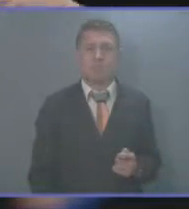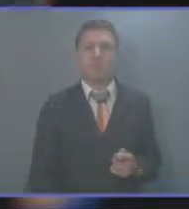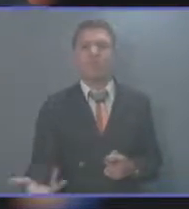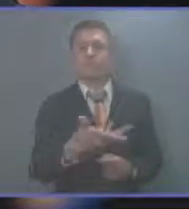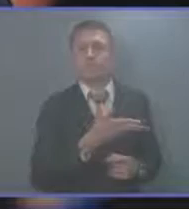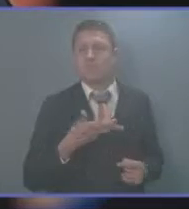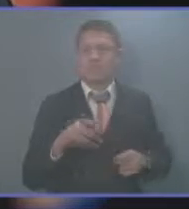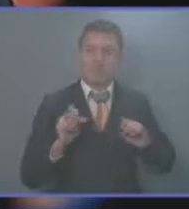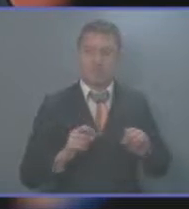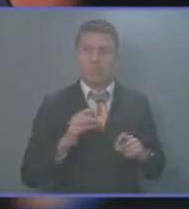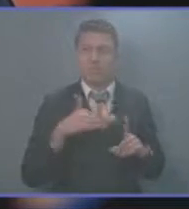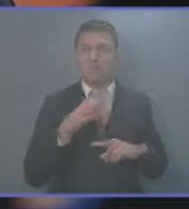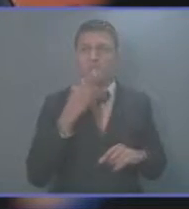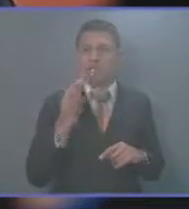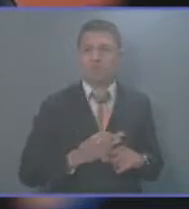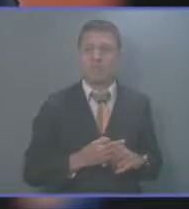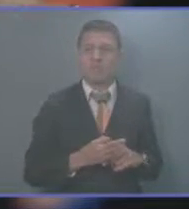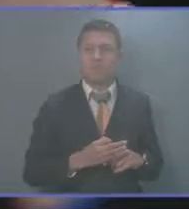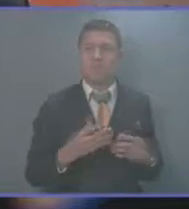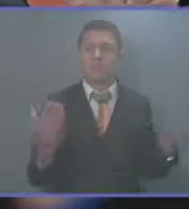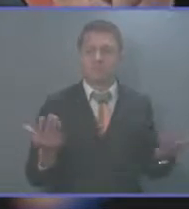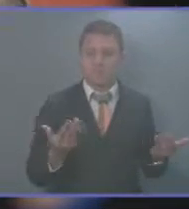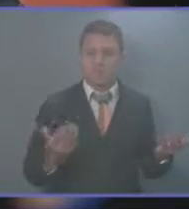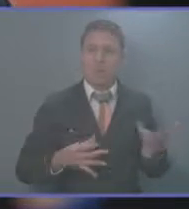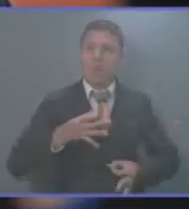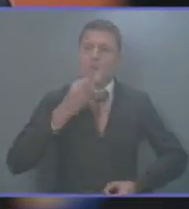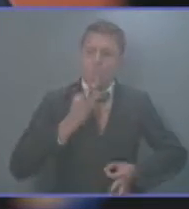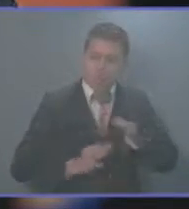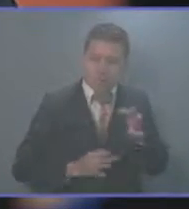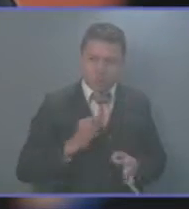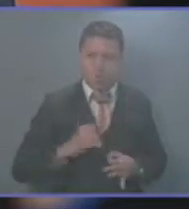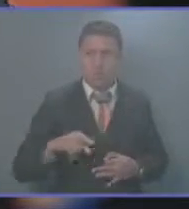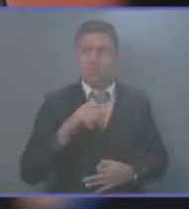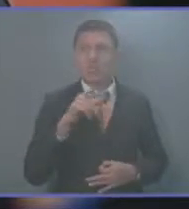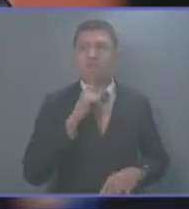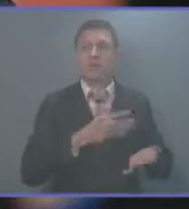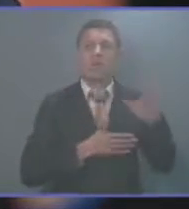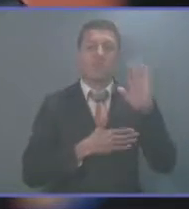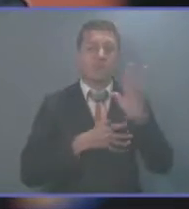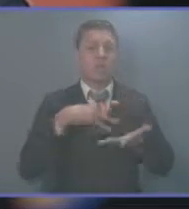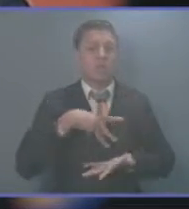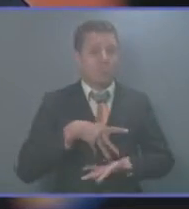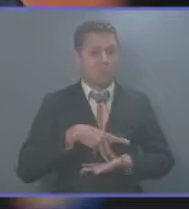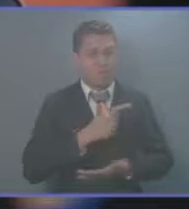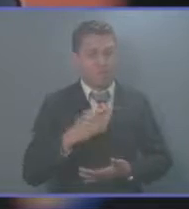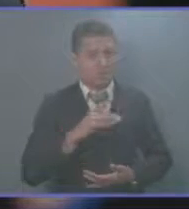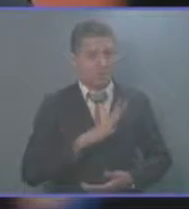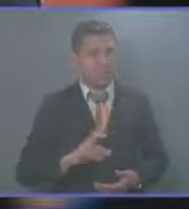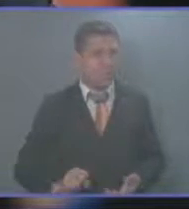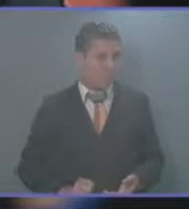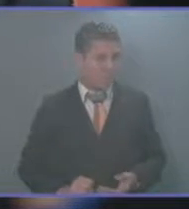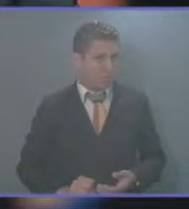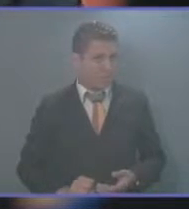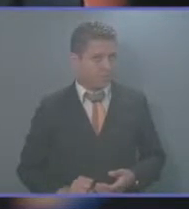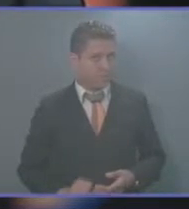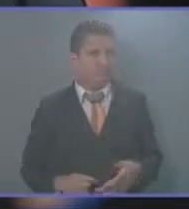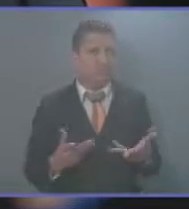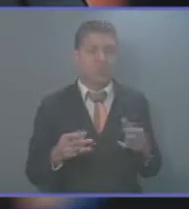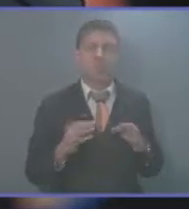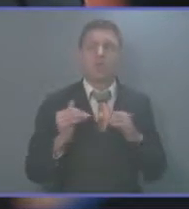estar pendientes si realmente se va a estar dando justamente lo que ha prometido al pueblo salvadoreño.